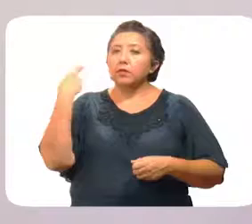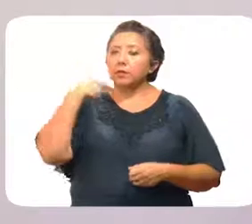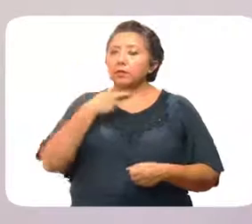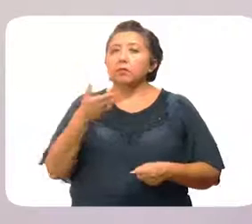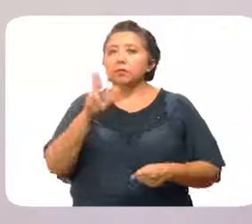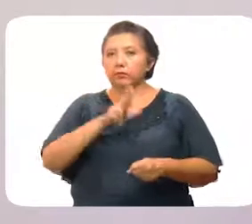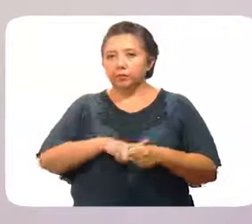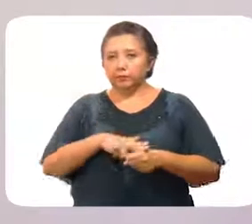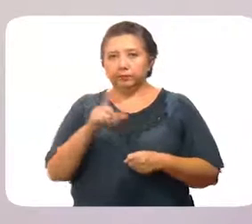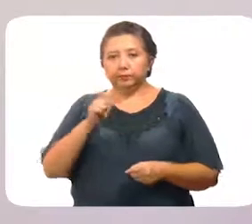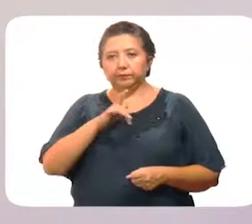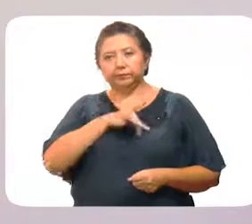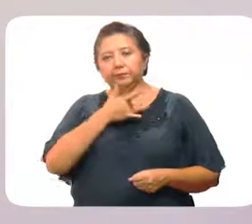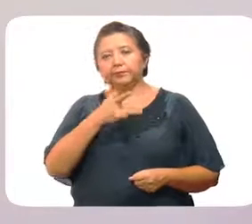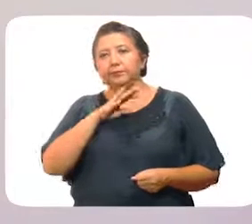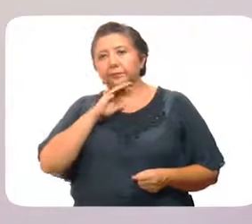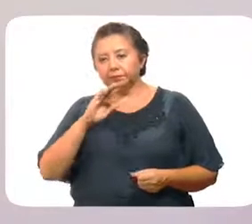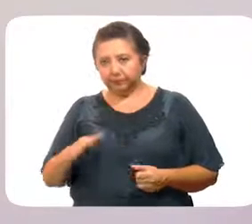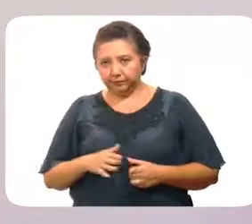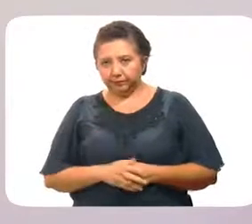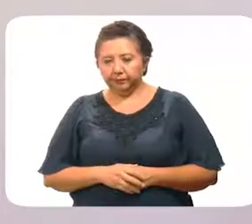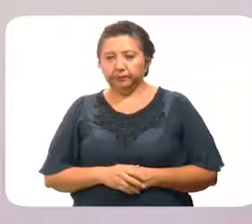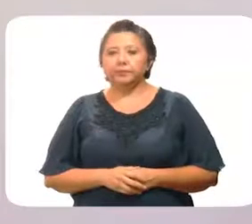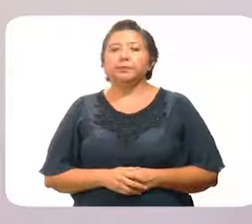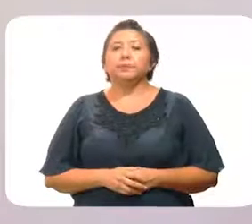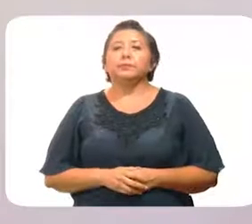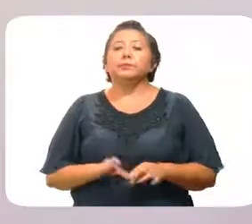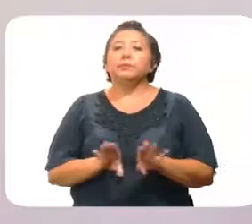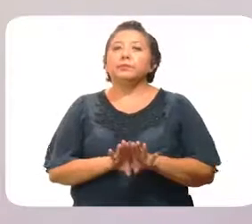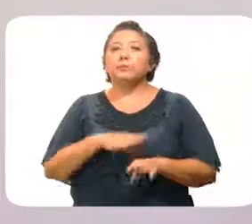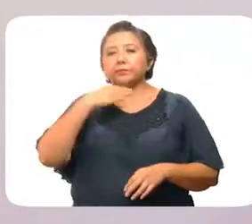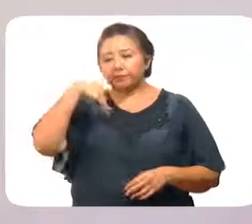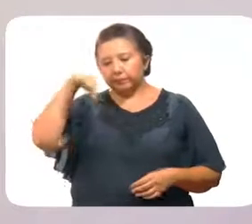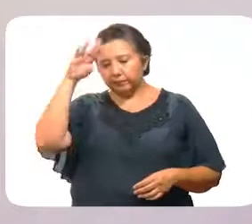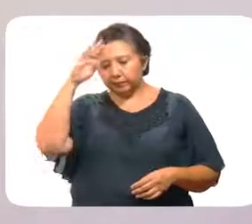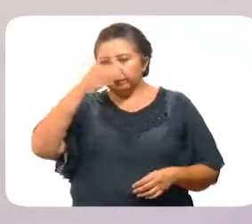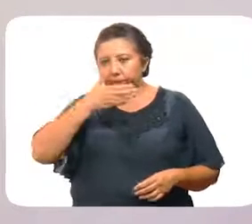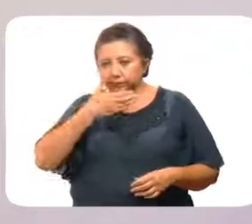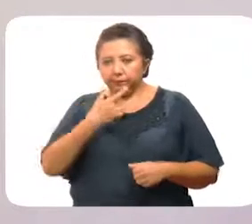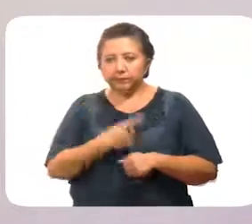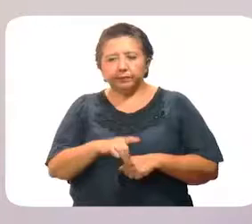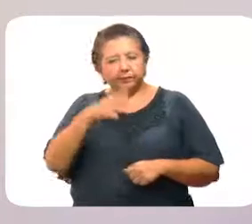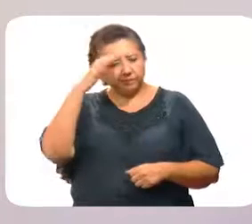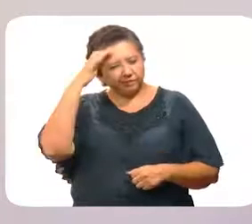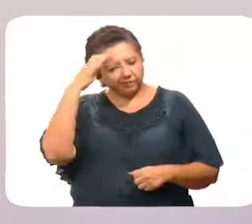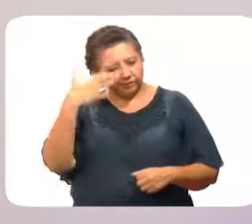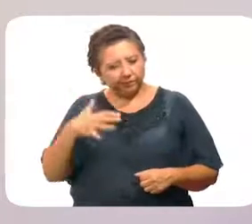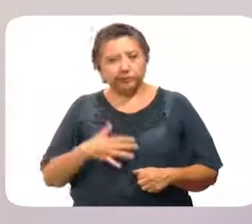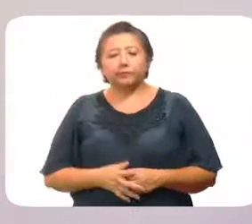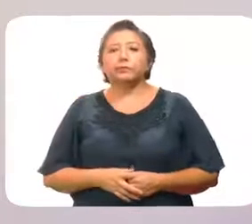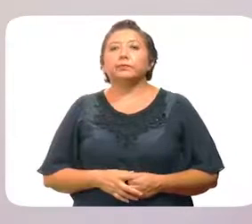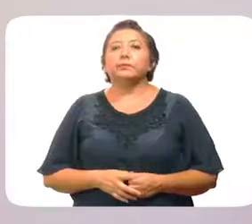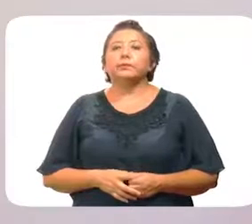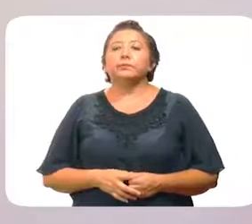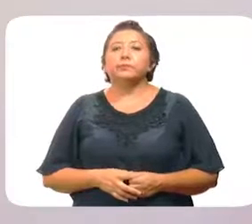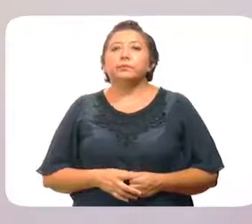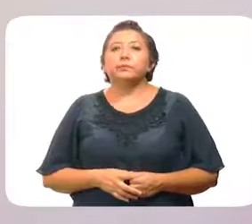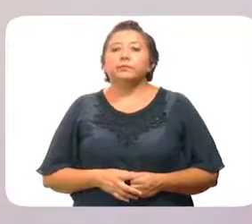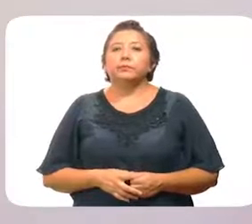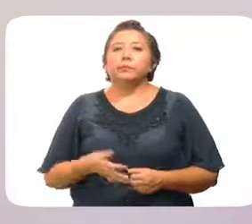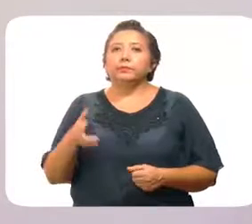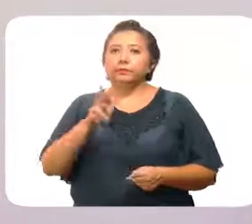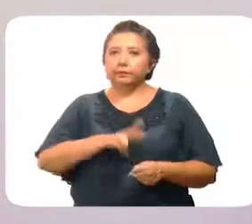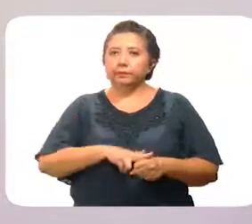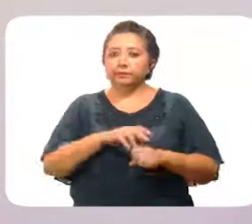inmediato al hospital apenas detecten los primeros síntomas de contagio, como fiebre, tos, dolor de cabeza, falta de oxigenación. En